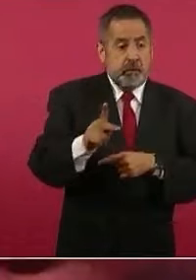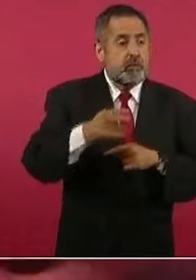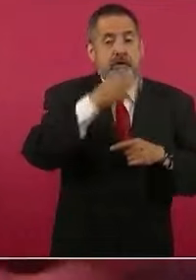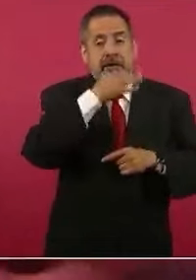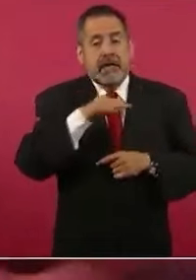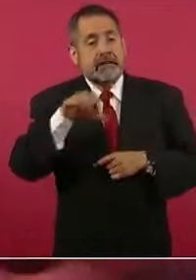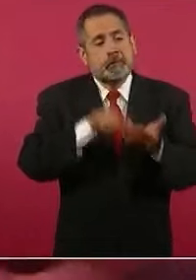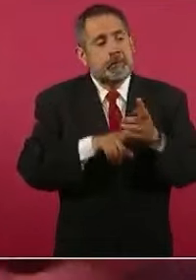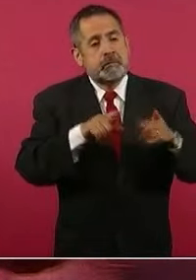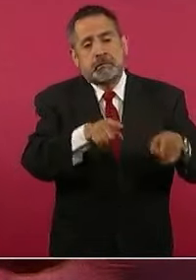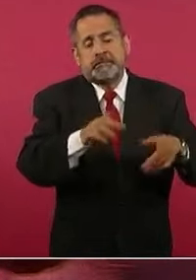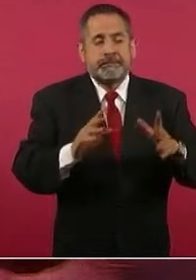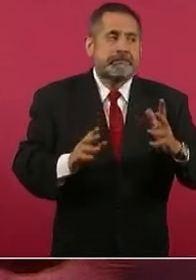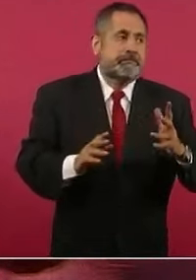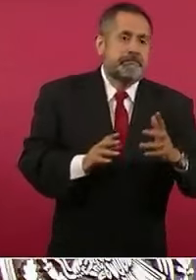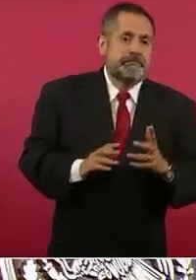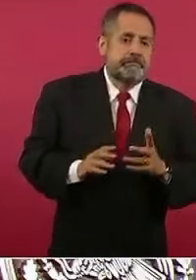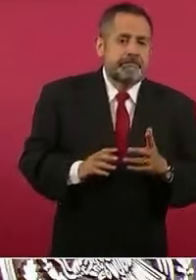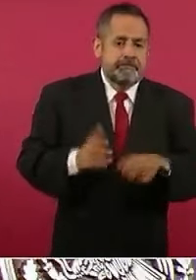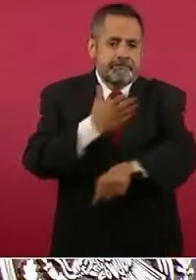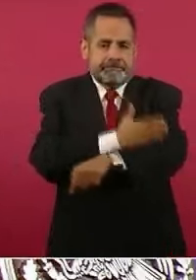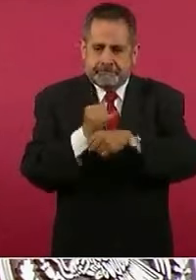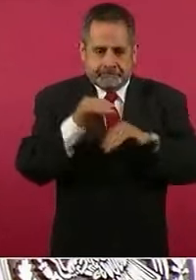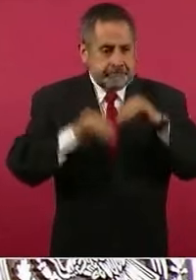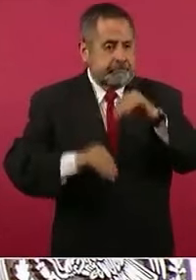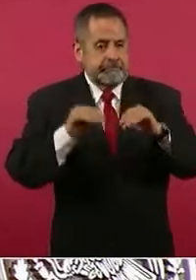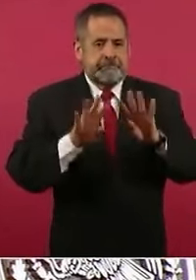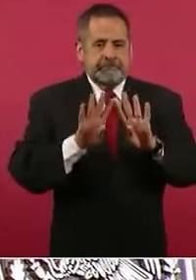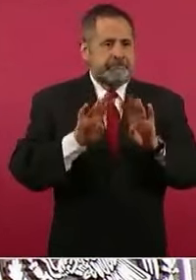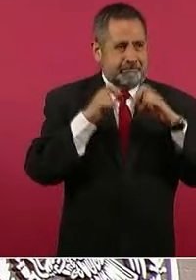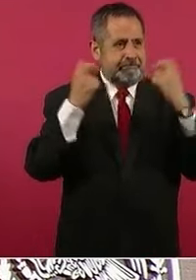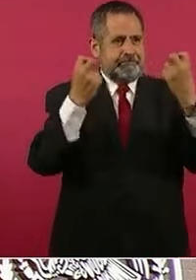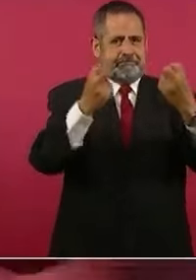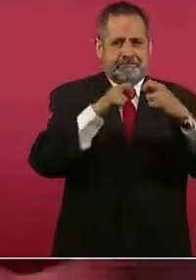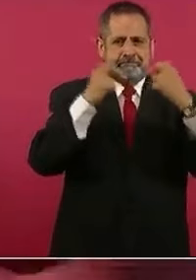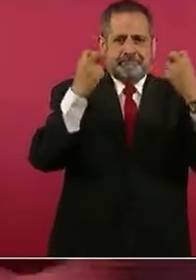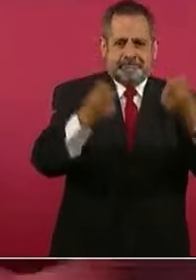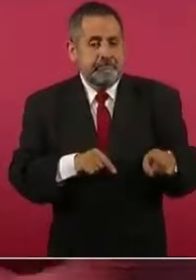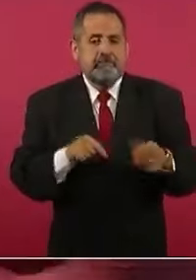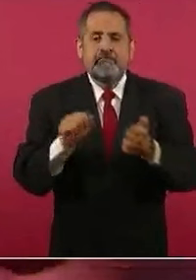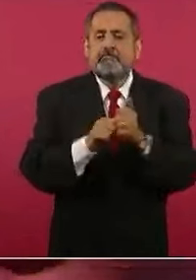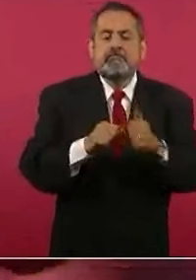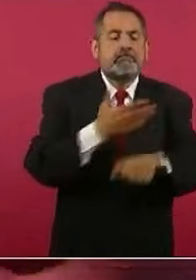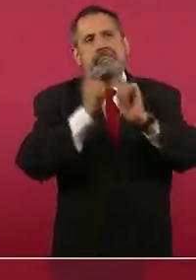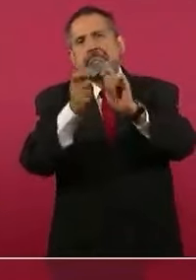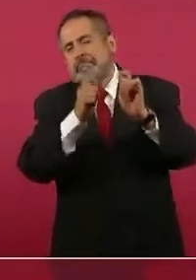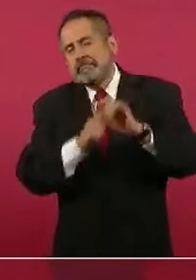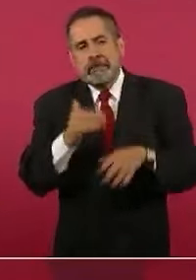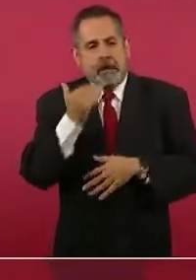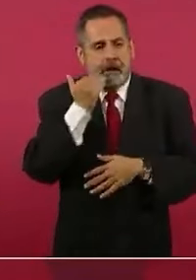se acostumbra a improvisar plazas de todo, con tarimas, y a veces no hay